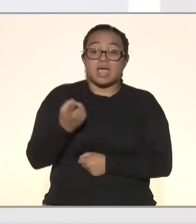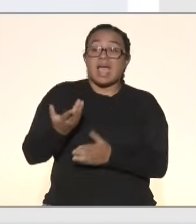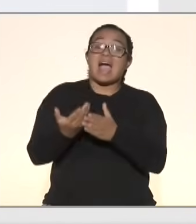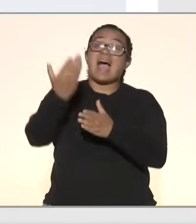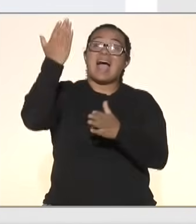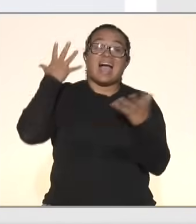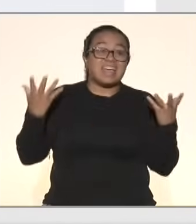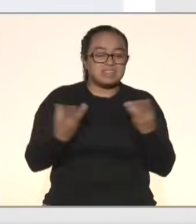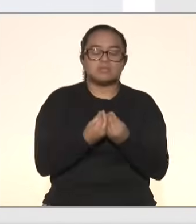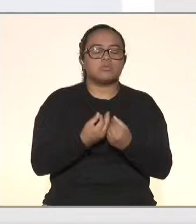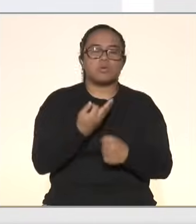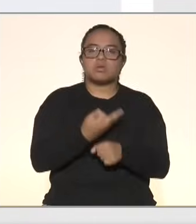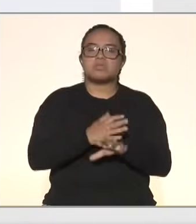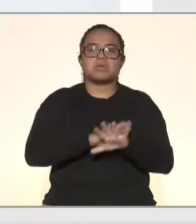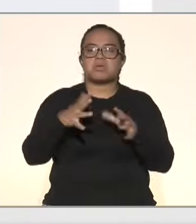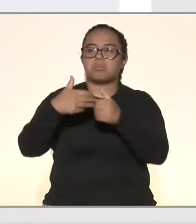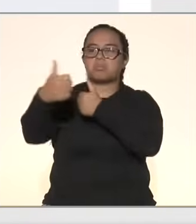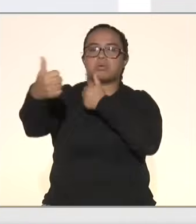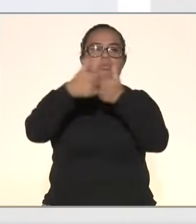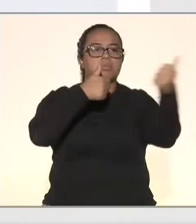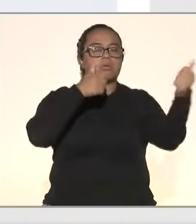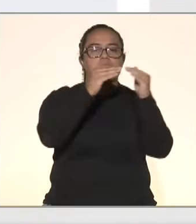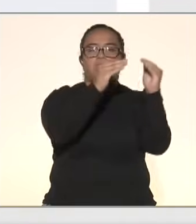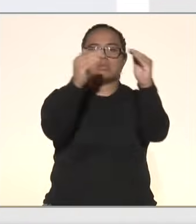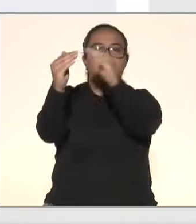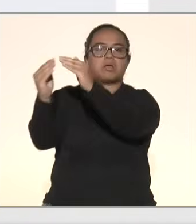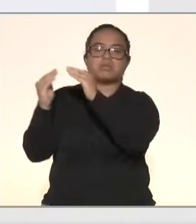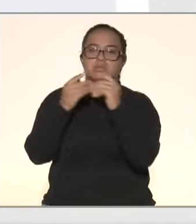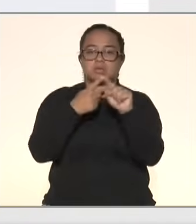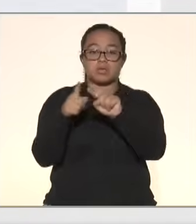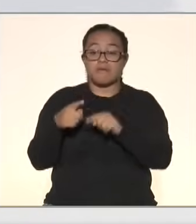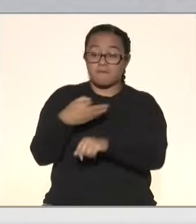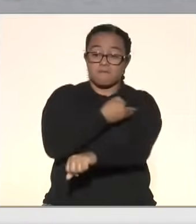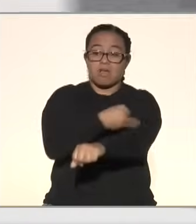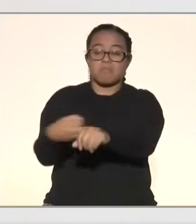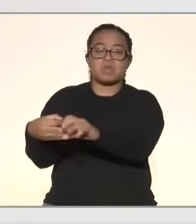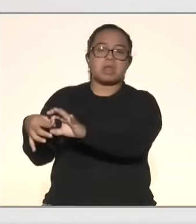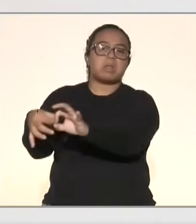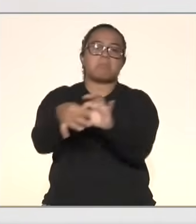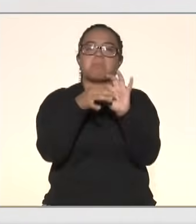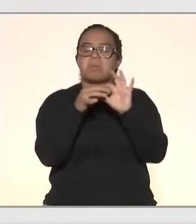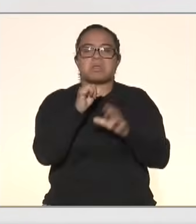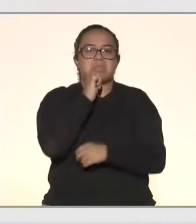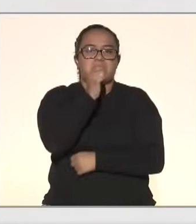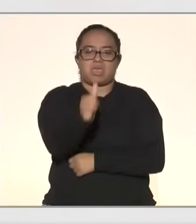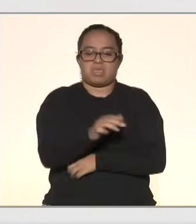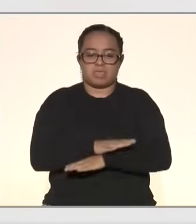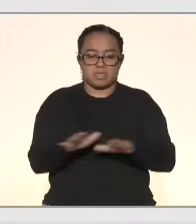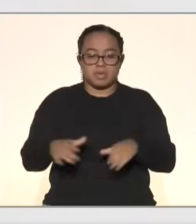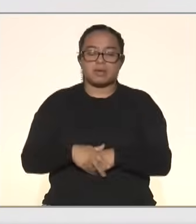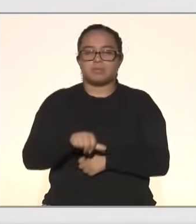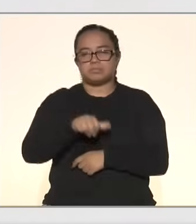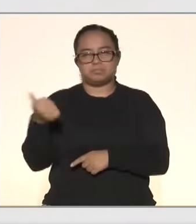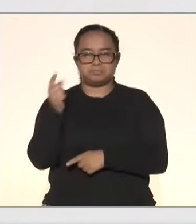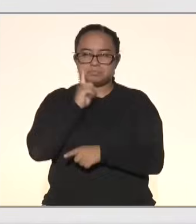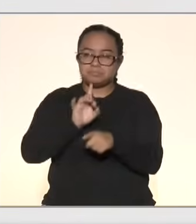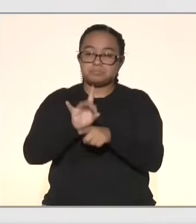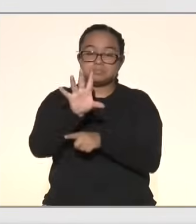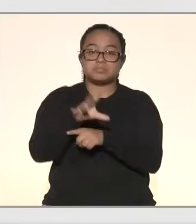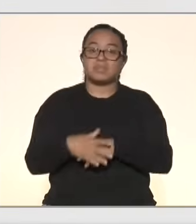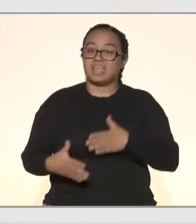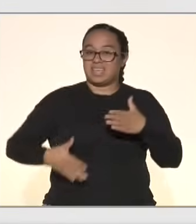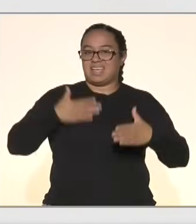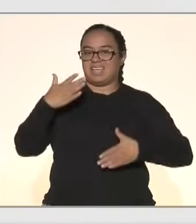como antes, cada quien en su casa, mi familia muy desunida. Noemí Espinosa: